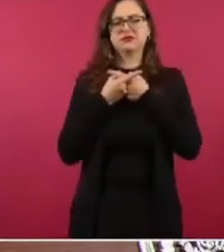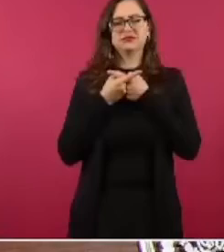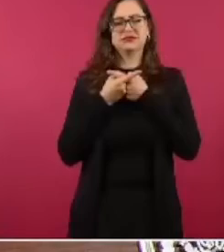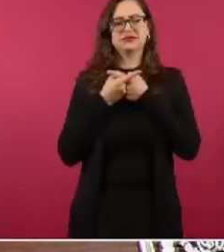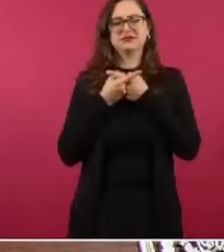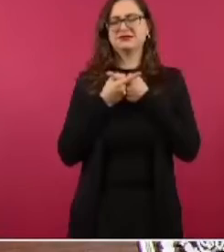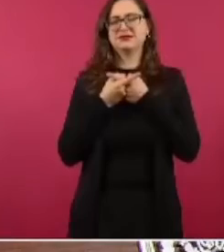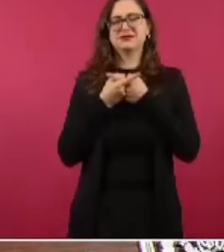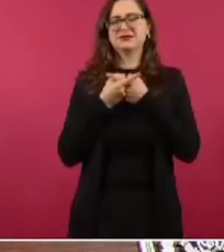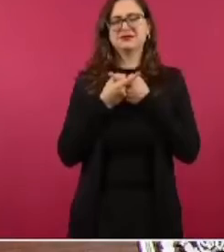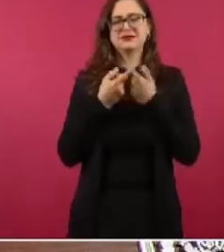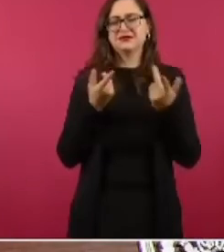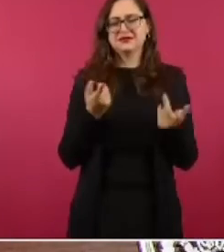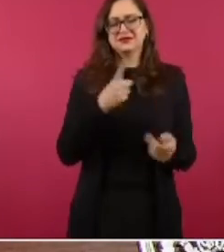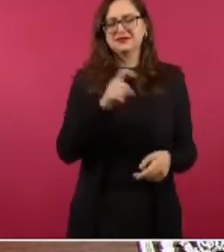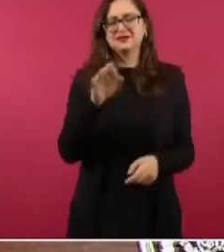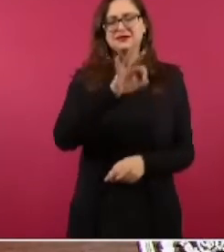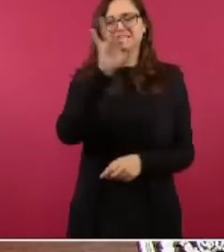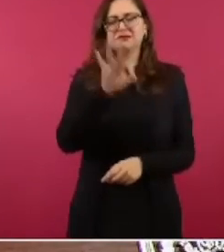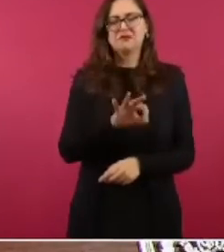hipocresía vil.